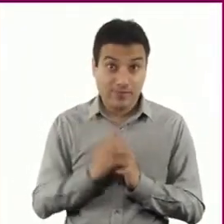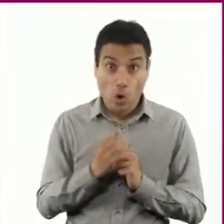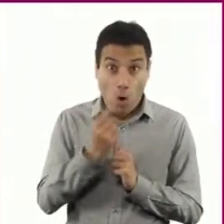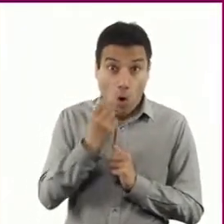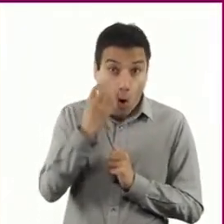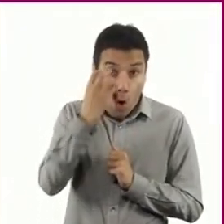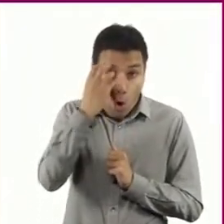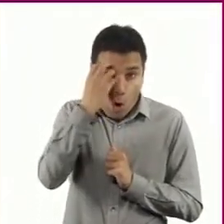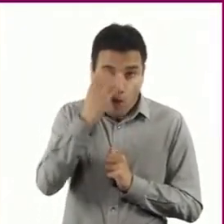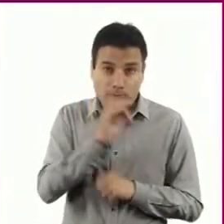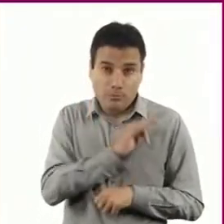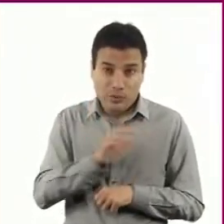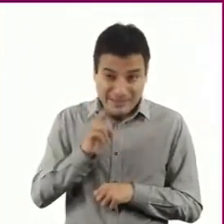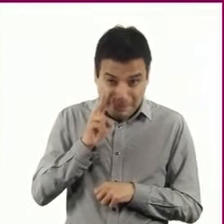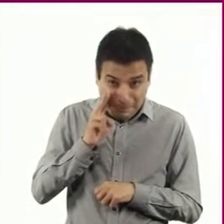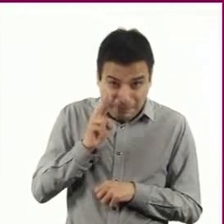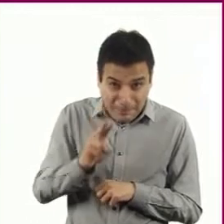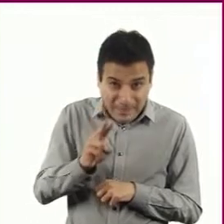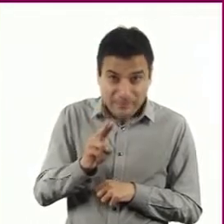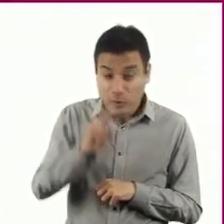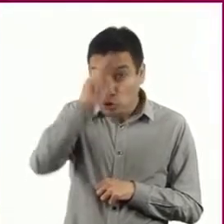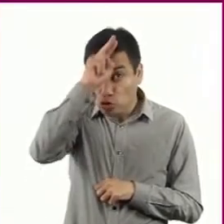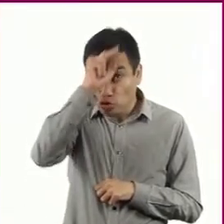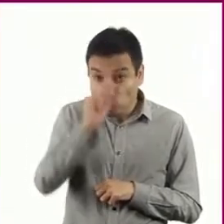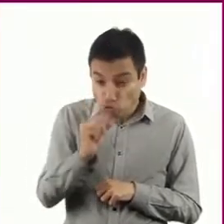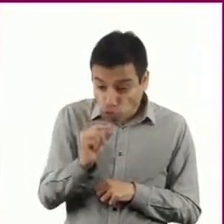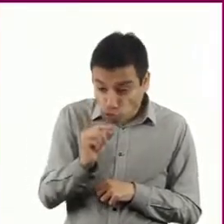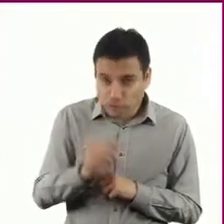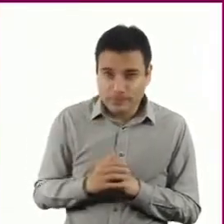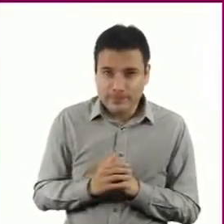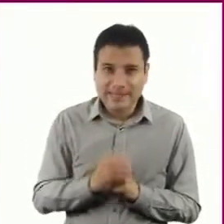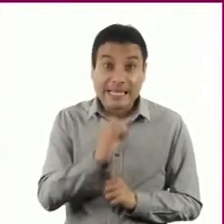ver un bicho de 1/10 de milímetro,